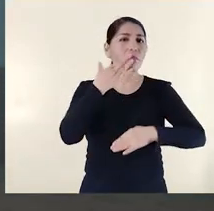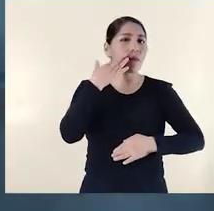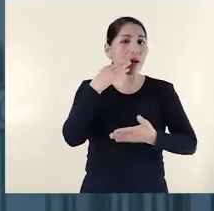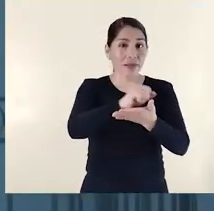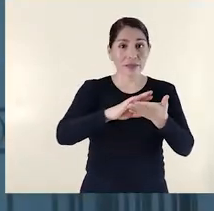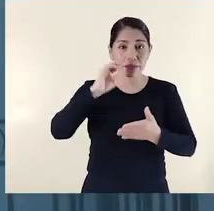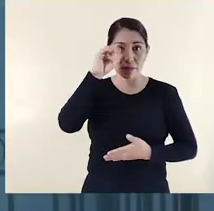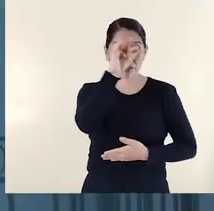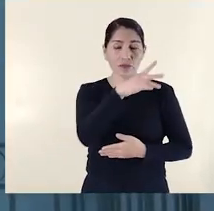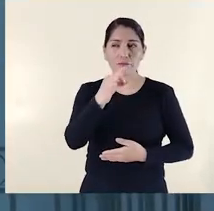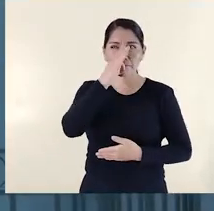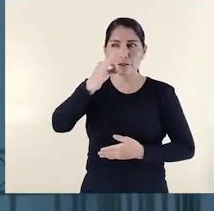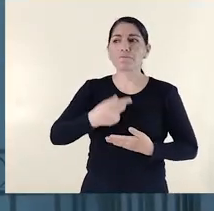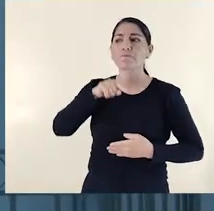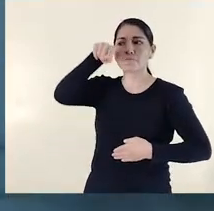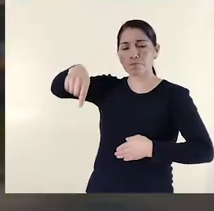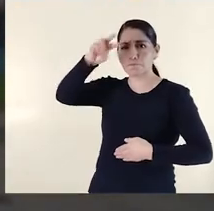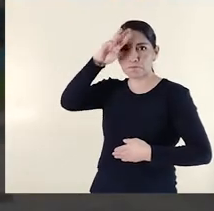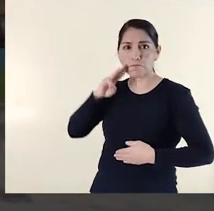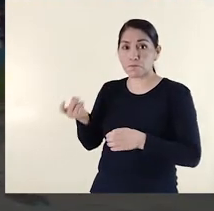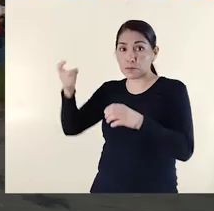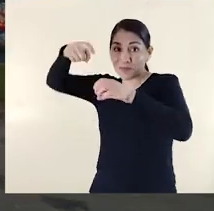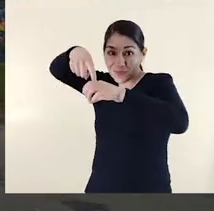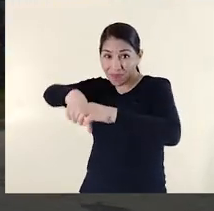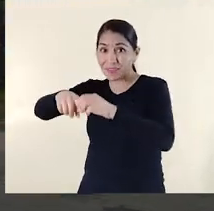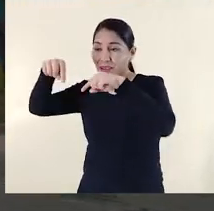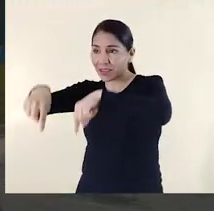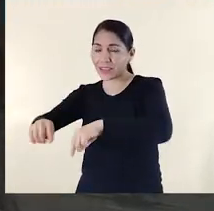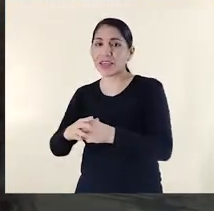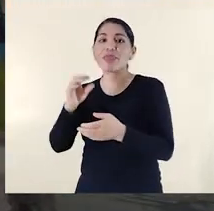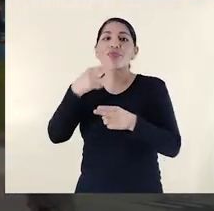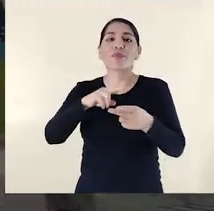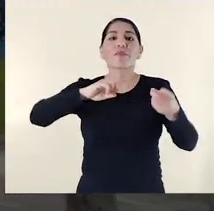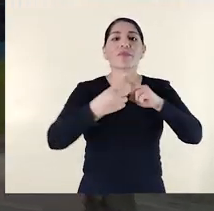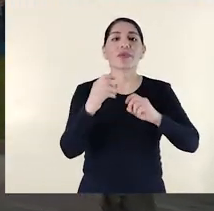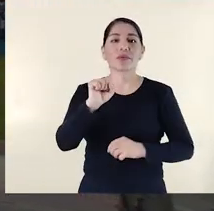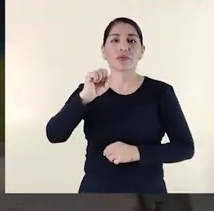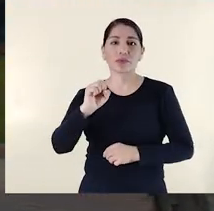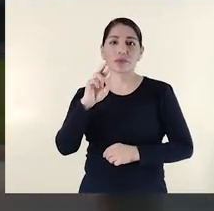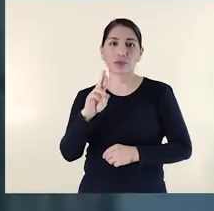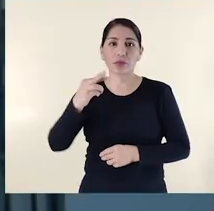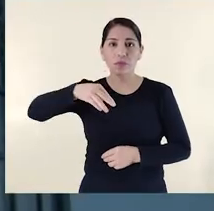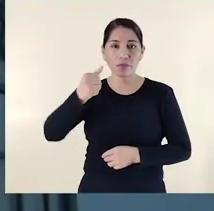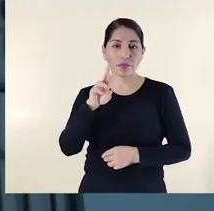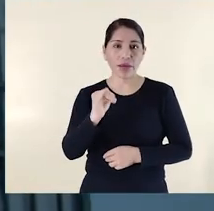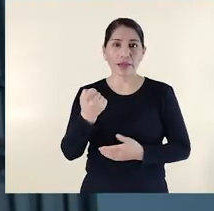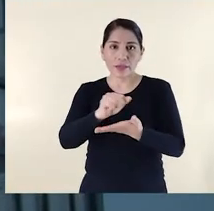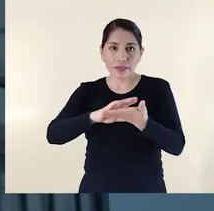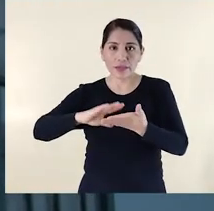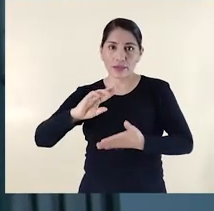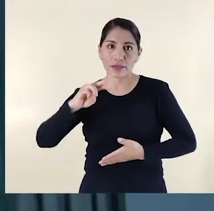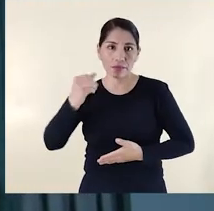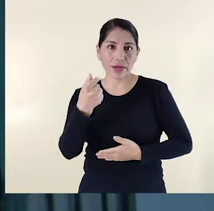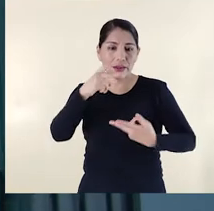monasterio. Finalmente, la madre de Santa Rosa tomó los votos después de la muerte de su hija e ingresó a este monasterio tomando el nombre